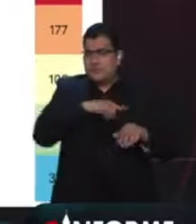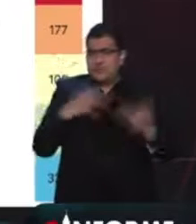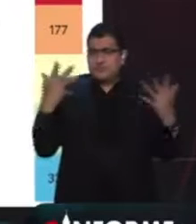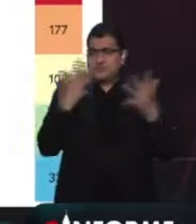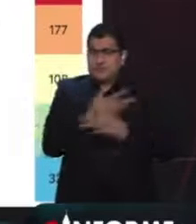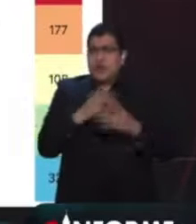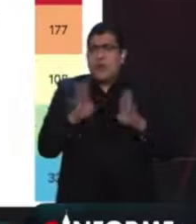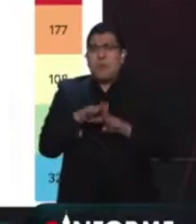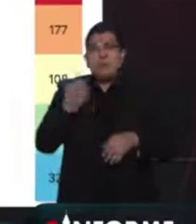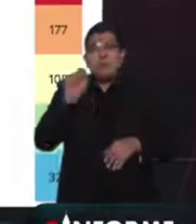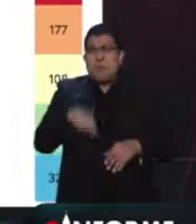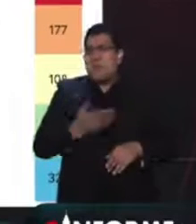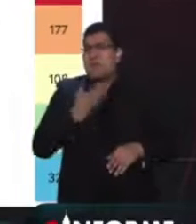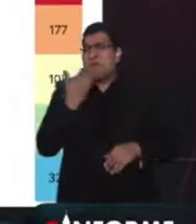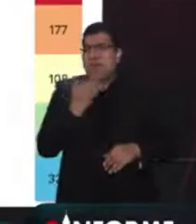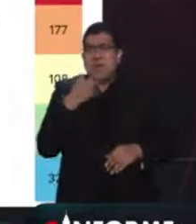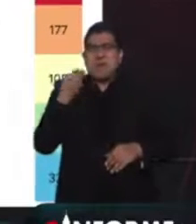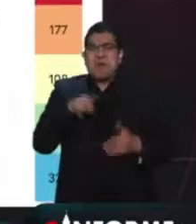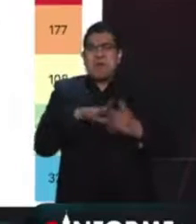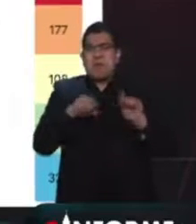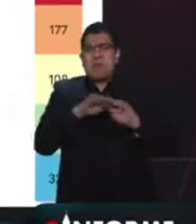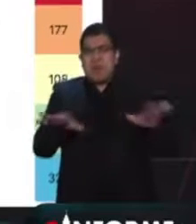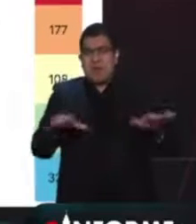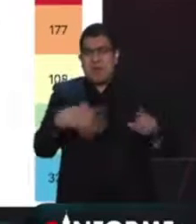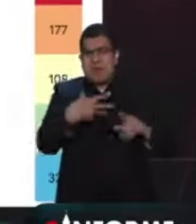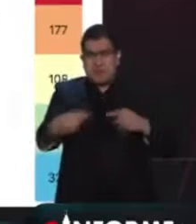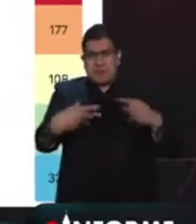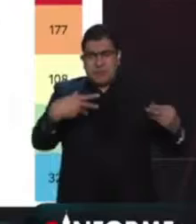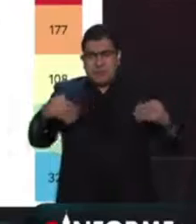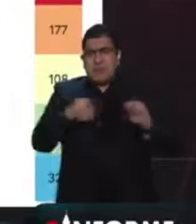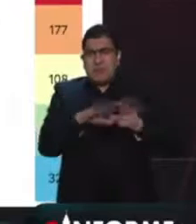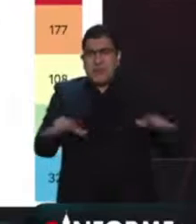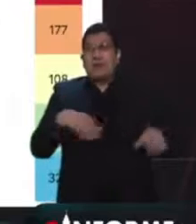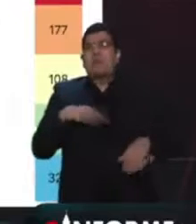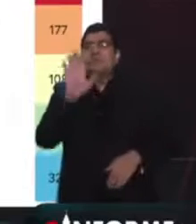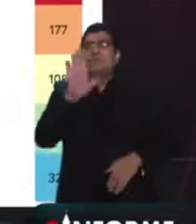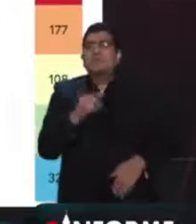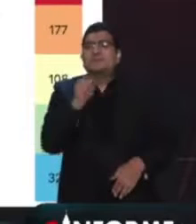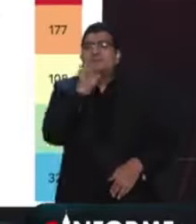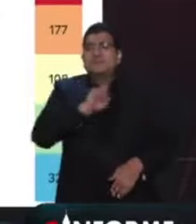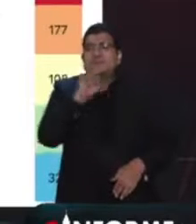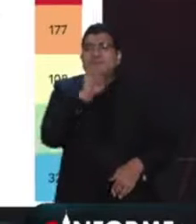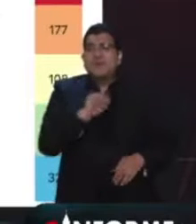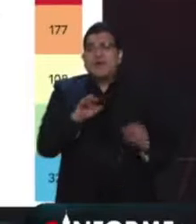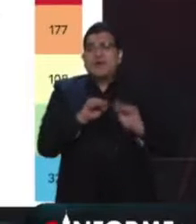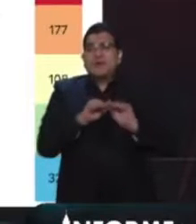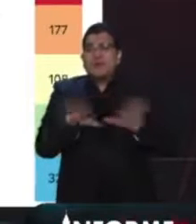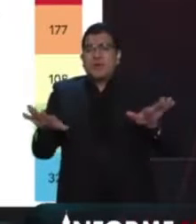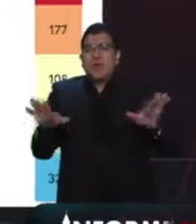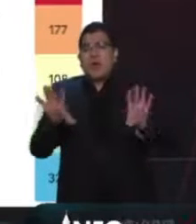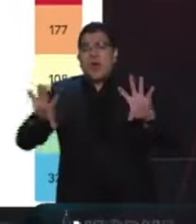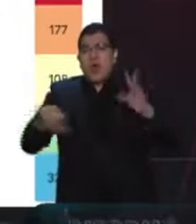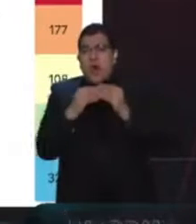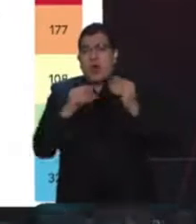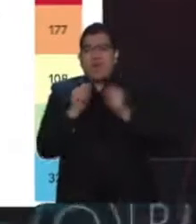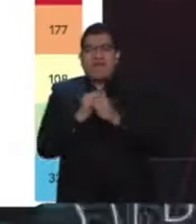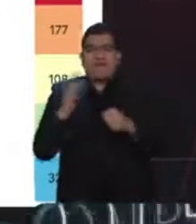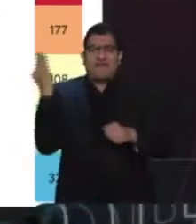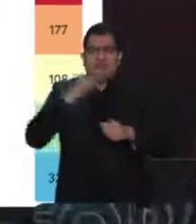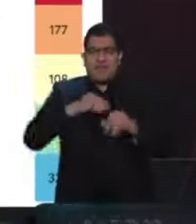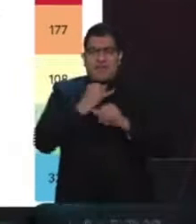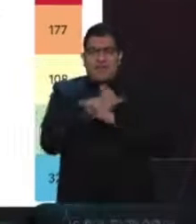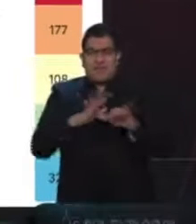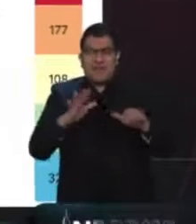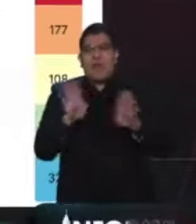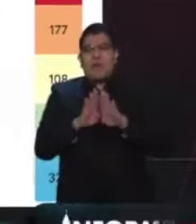viejo fenómeno del periodismo, que es el periodismo de trascendidos, que es igual a nada, que son chismes, sumado con la propagación artificial de cuentas